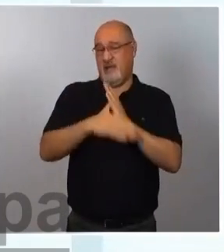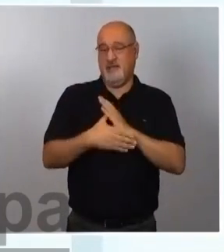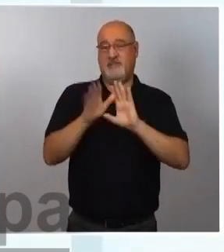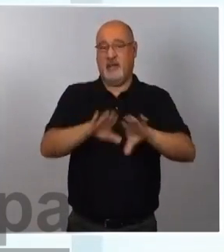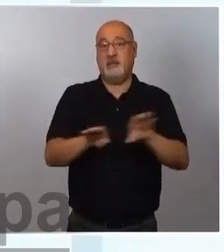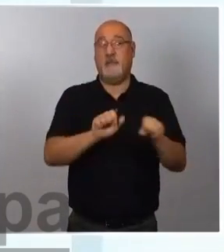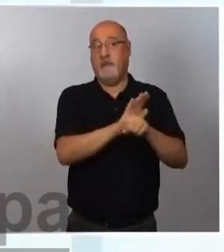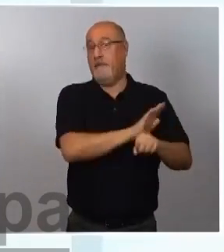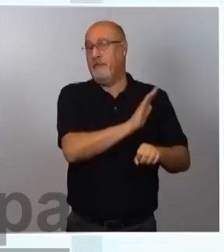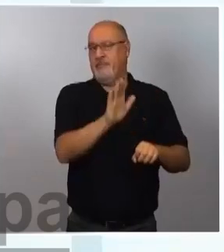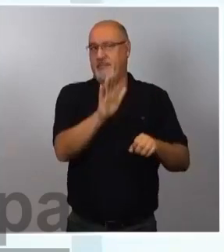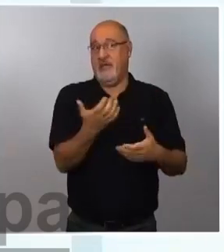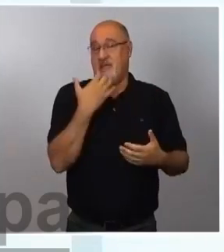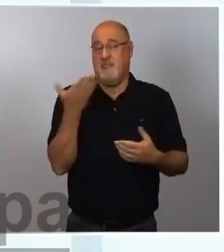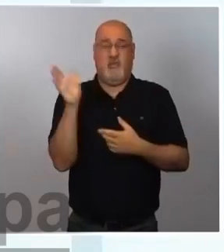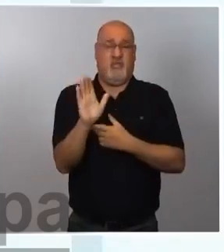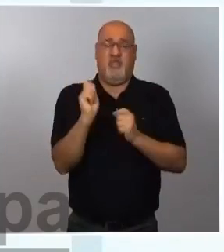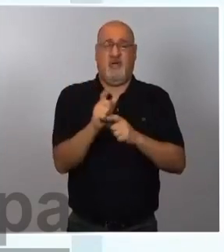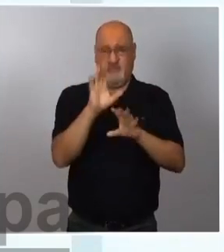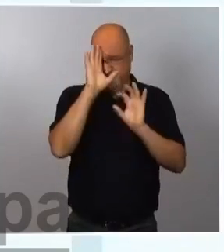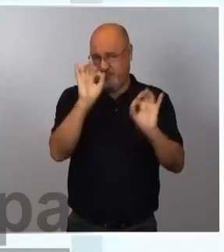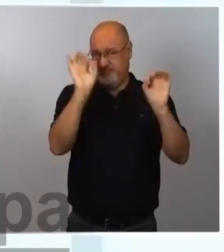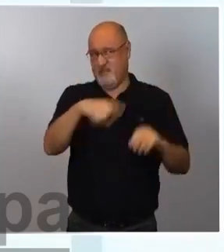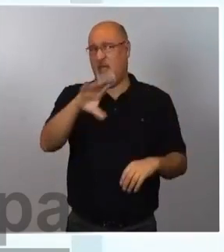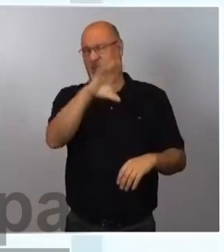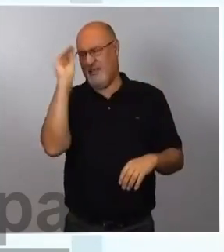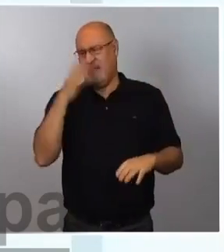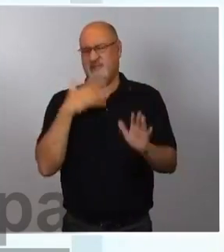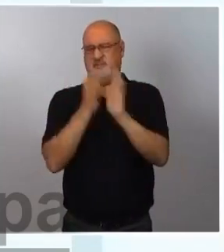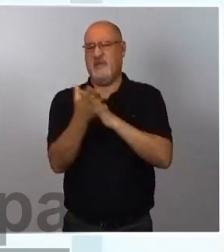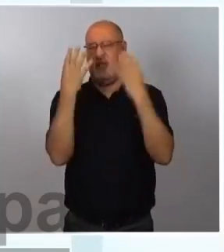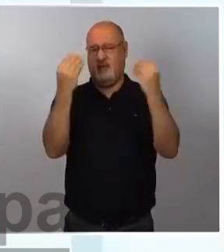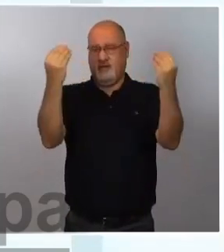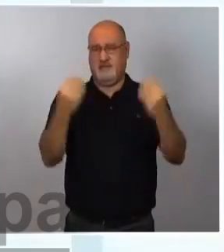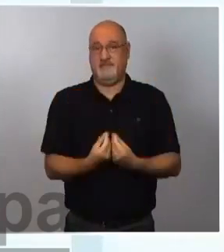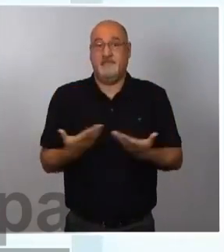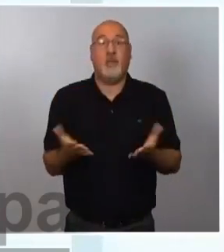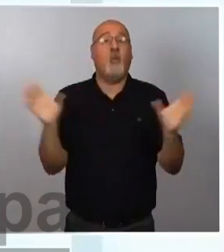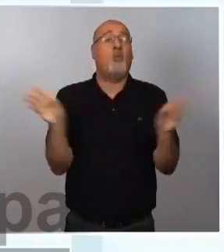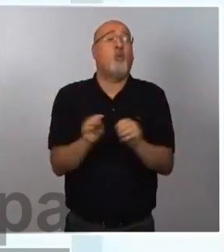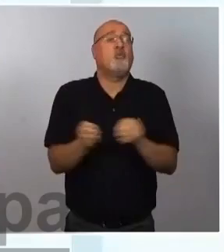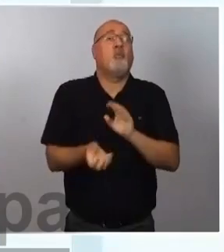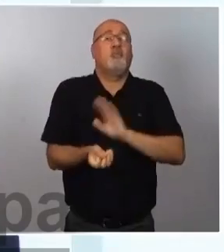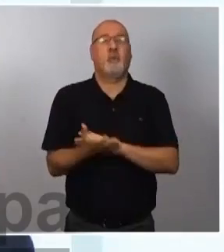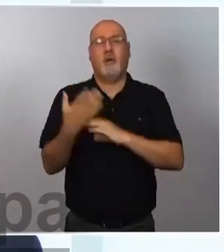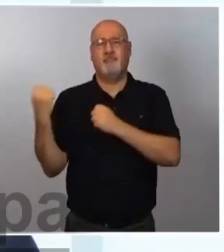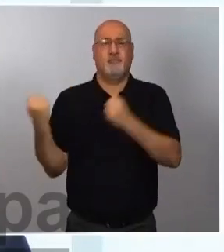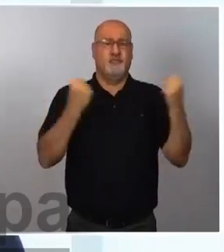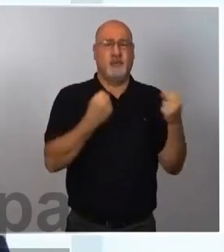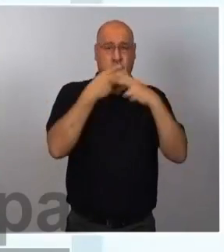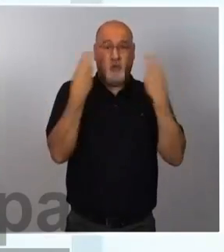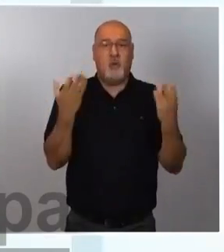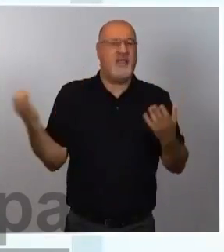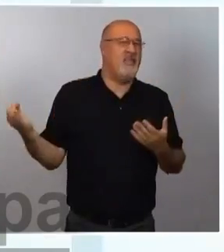un ejemplo muy elocuente de lo que estoy diciendo. Y eso significa, en consecuencia, que desde los poderes públicos lo que tenemos que hacer es cerrar